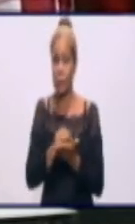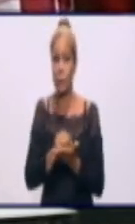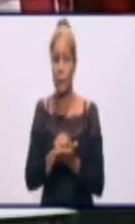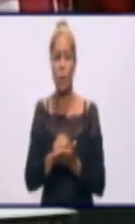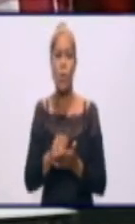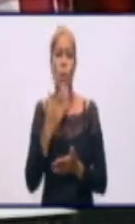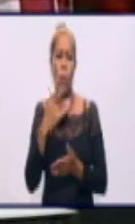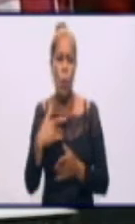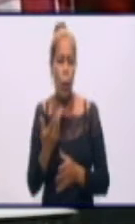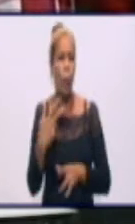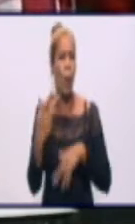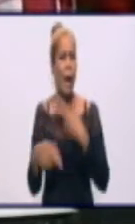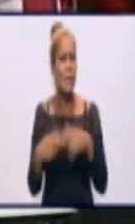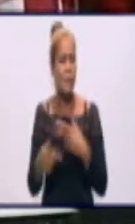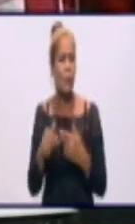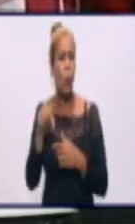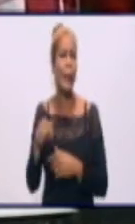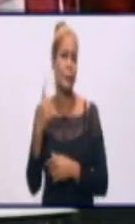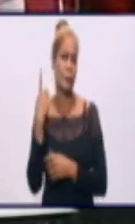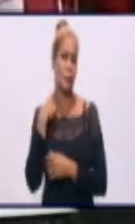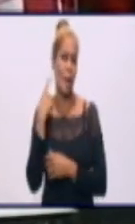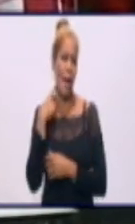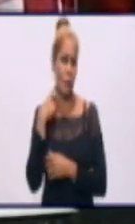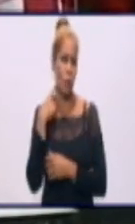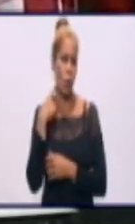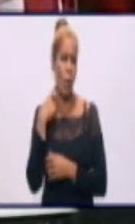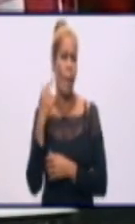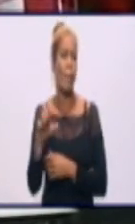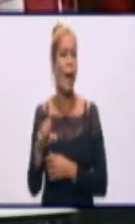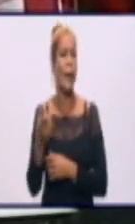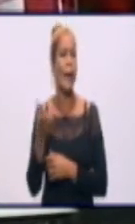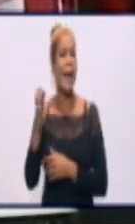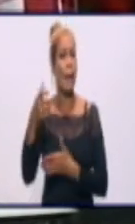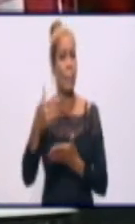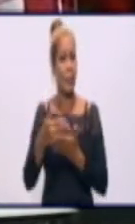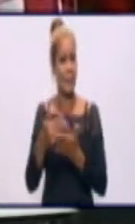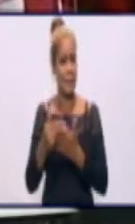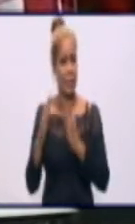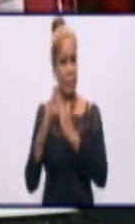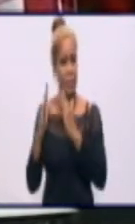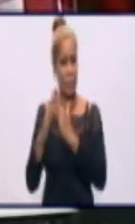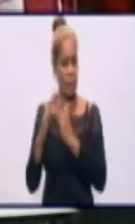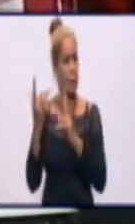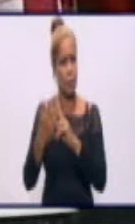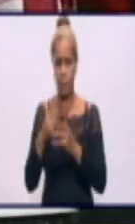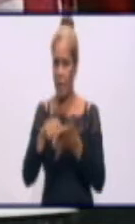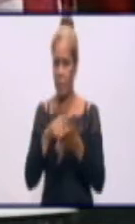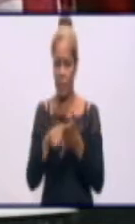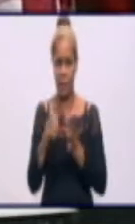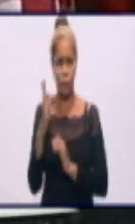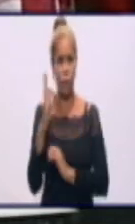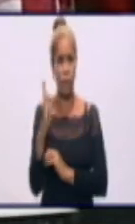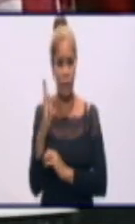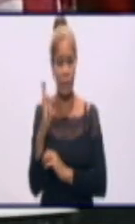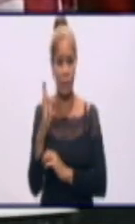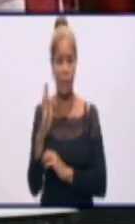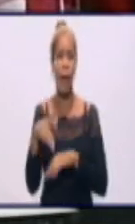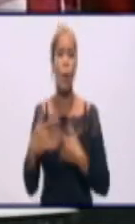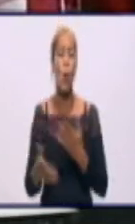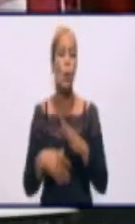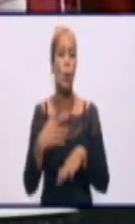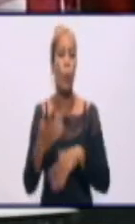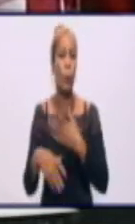¿cómo ha sido este año para el Instituto de Planificación Física en Granma, un periodo marcado por la incidencia de la